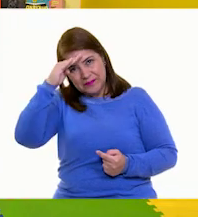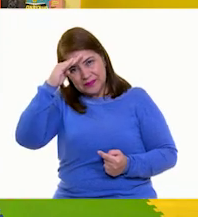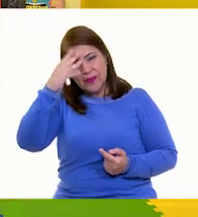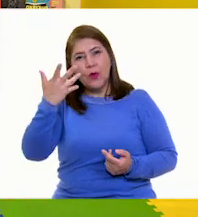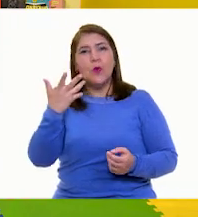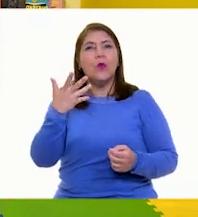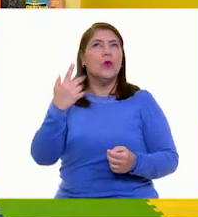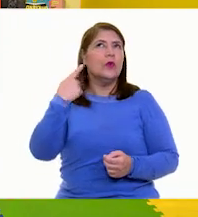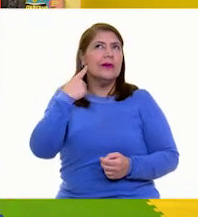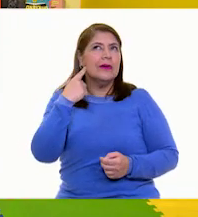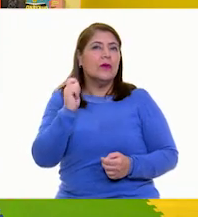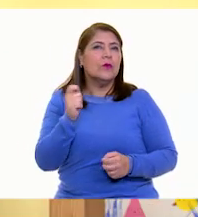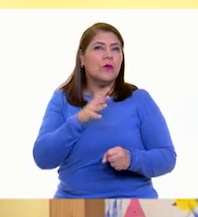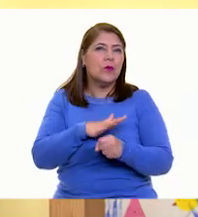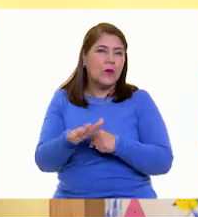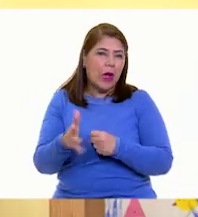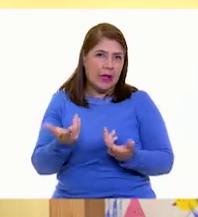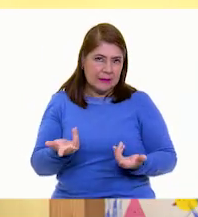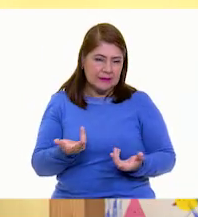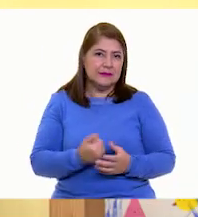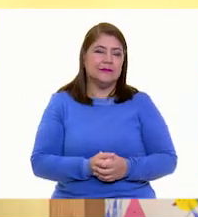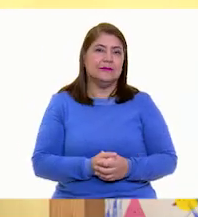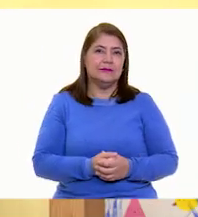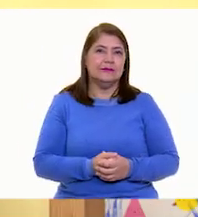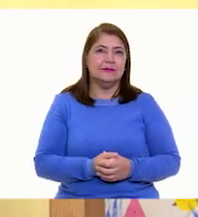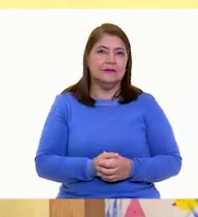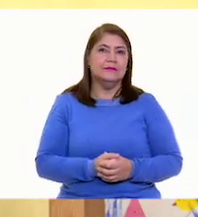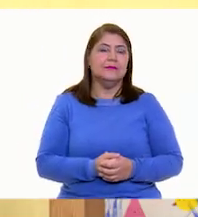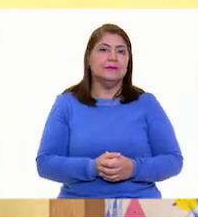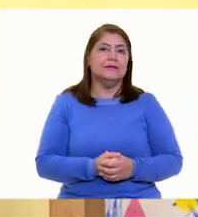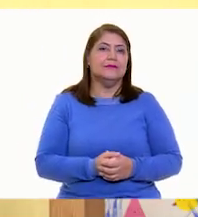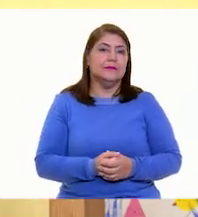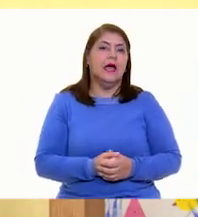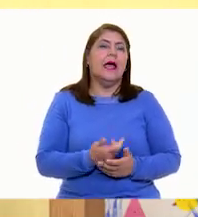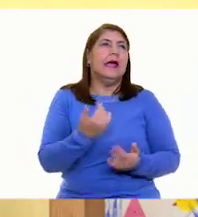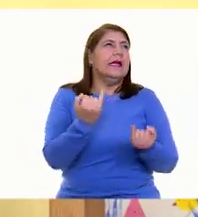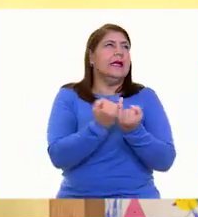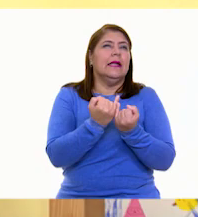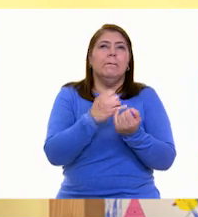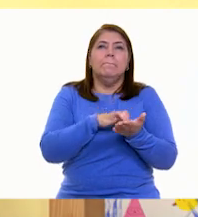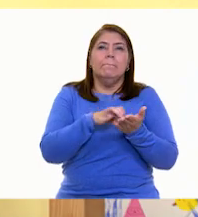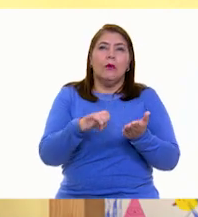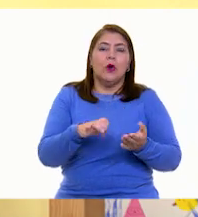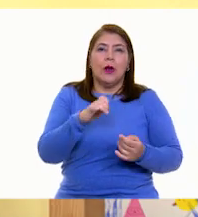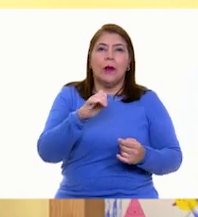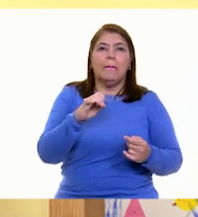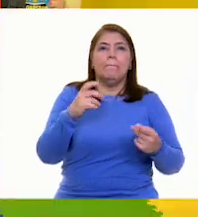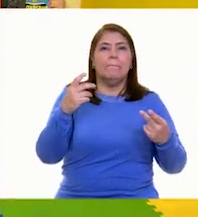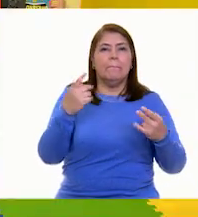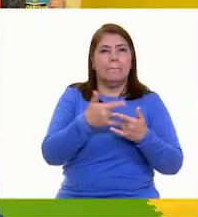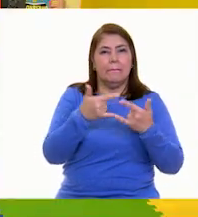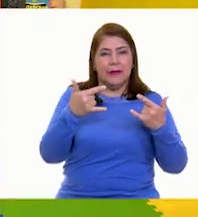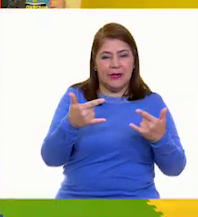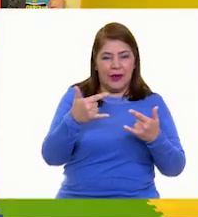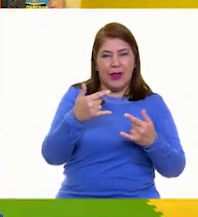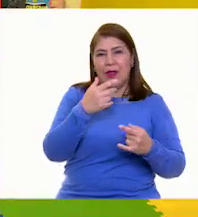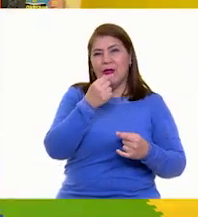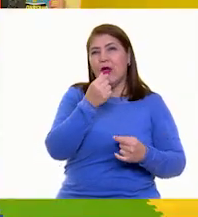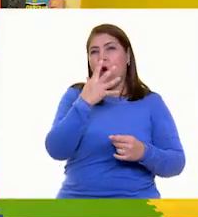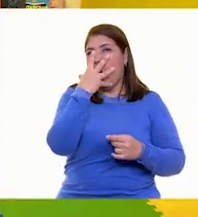sobre lo que escuchan. ¡Ay, como la historia del pastor y el lobo que tengo en este